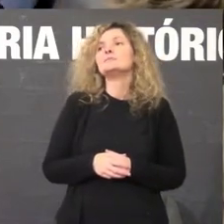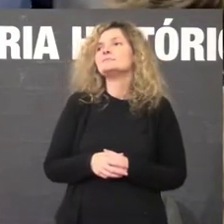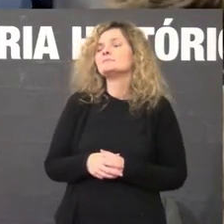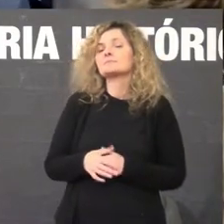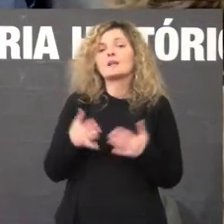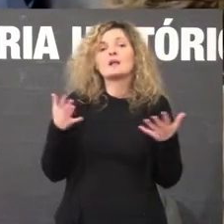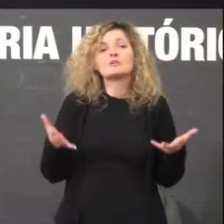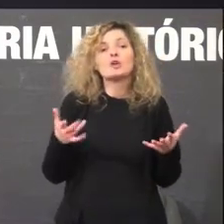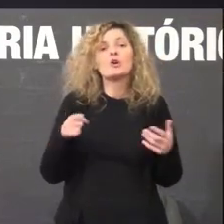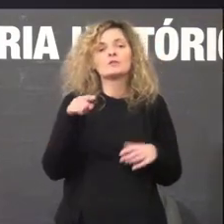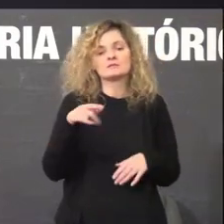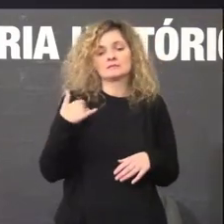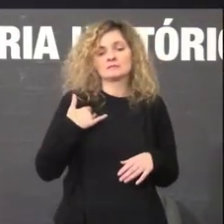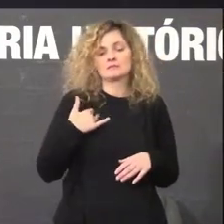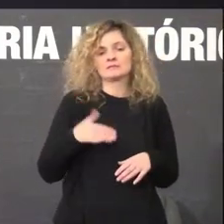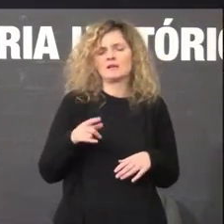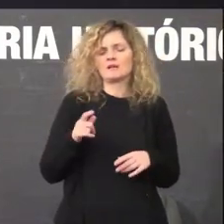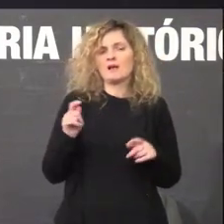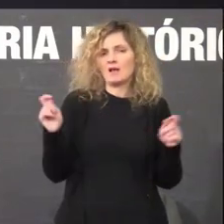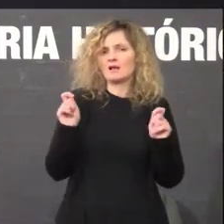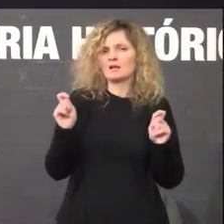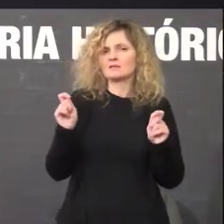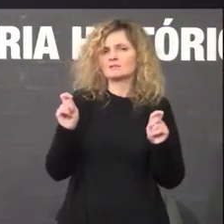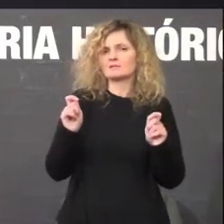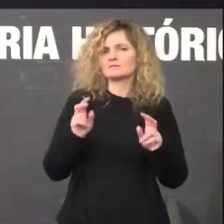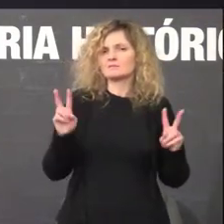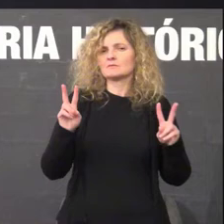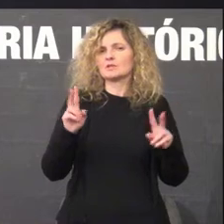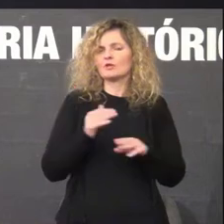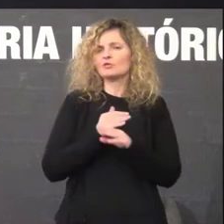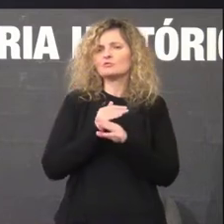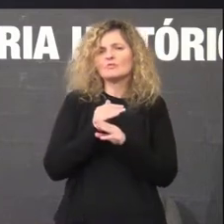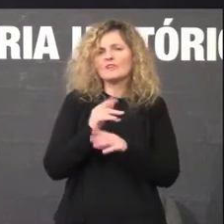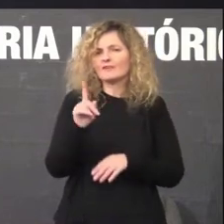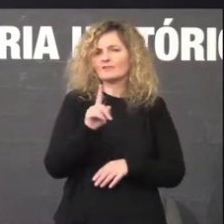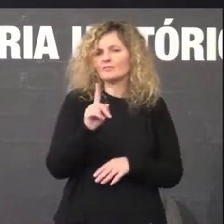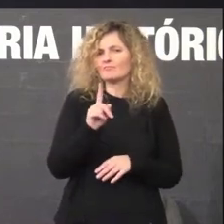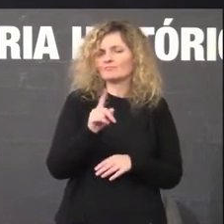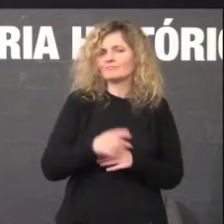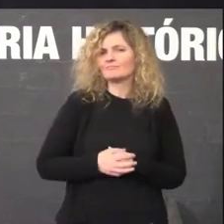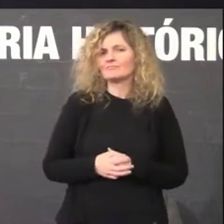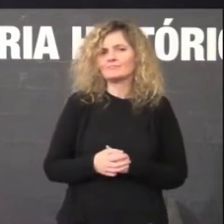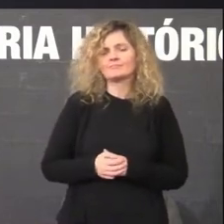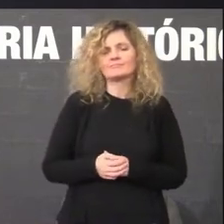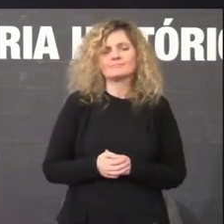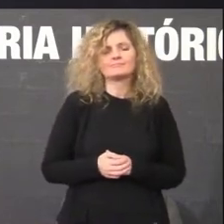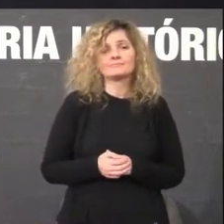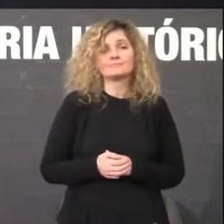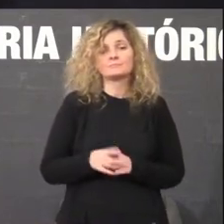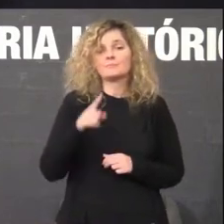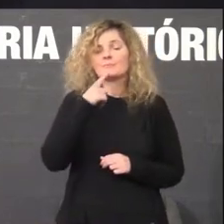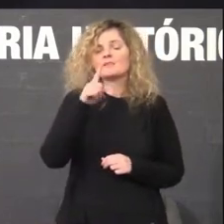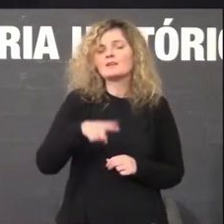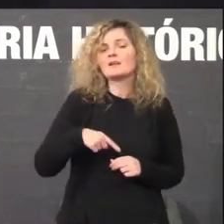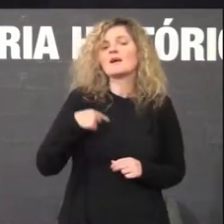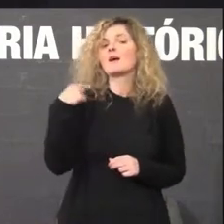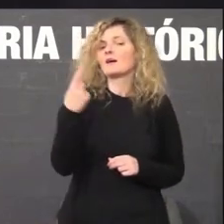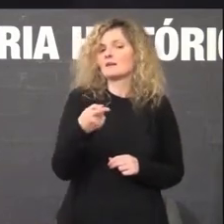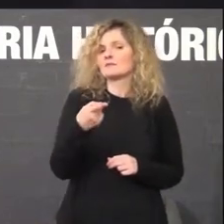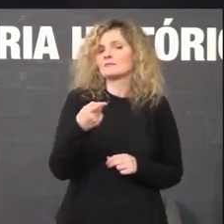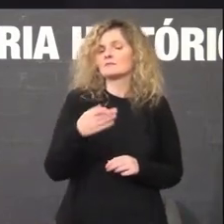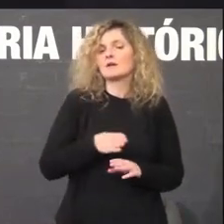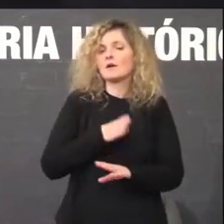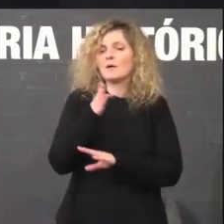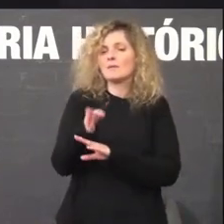Y entonces él ya estaba alerta, pero todavía no lo suficientemente alerta. Al año siguiente va